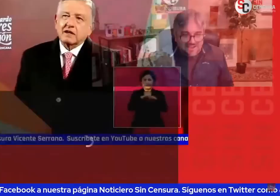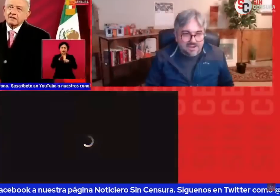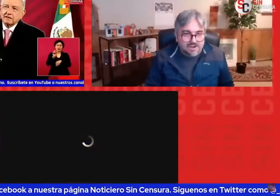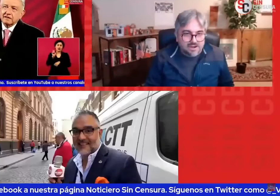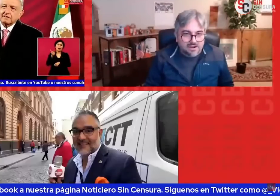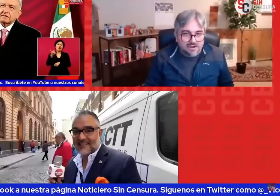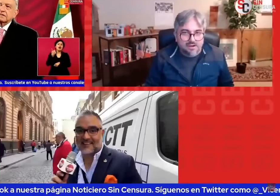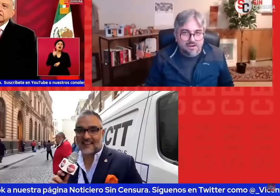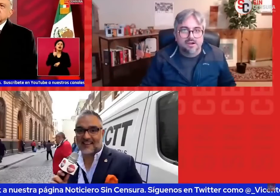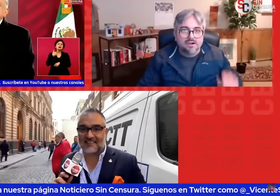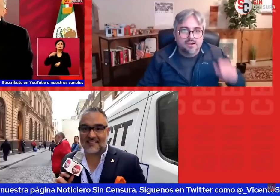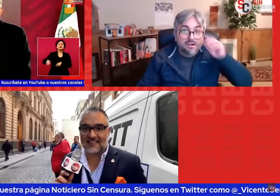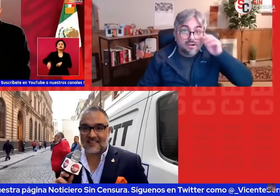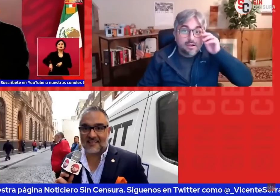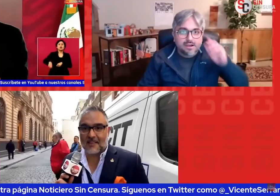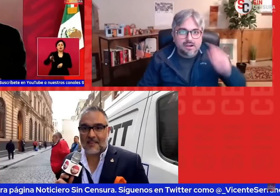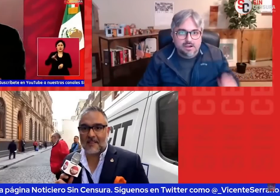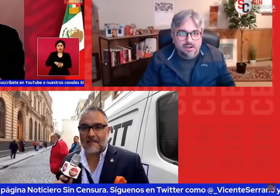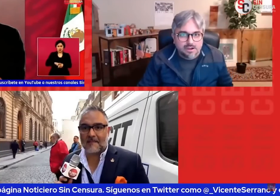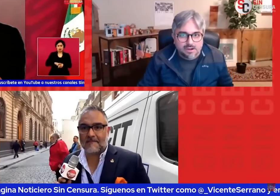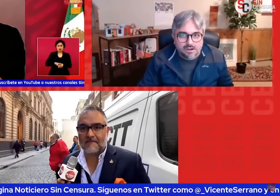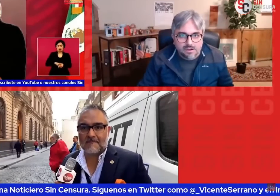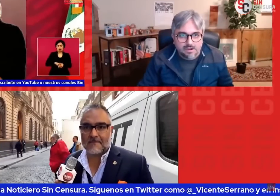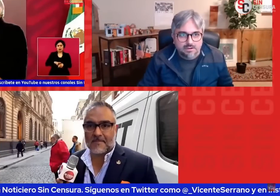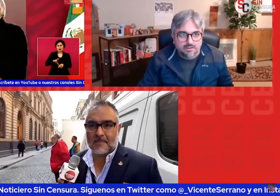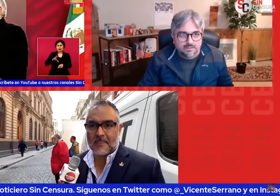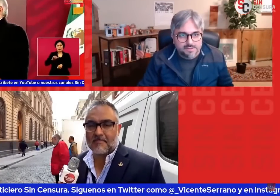ingeniero Cárdenas y Rosario Robles,